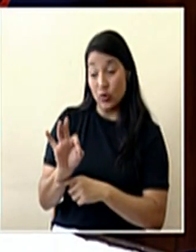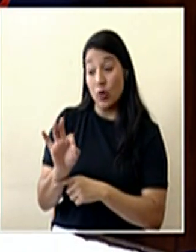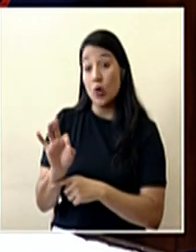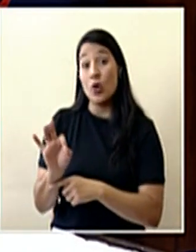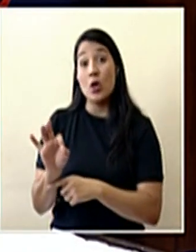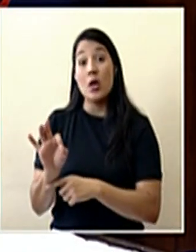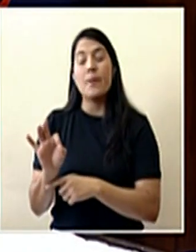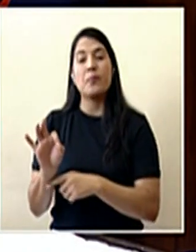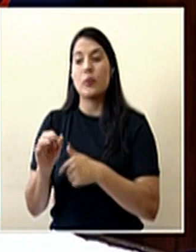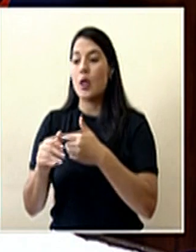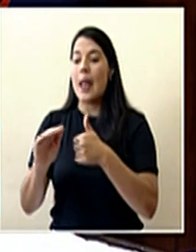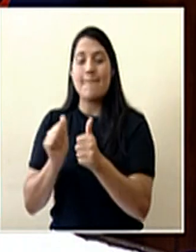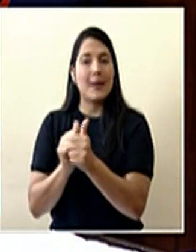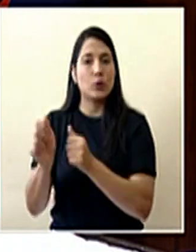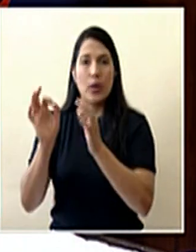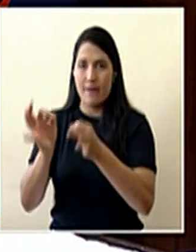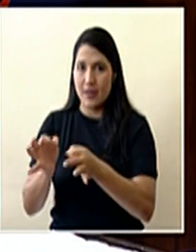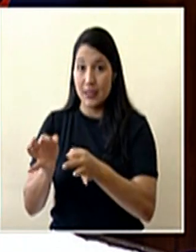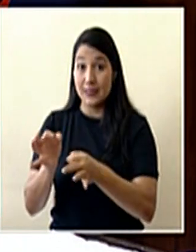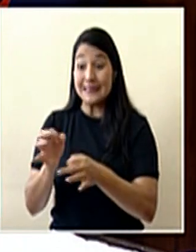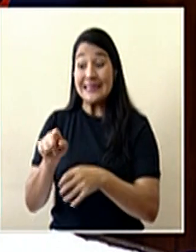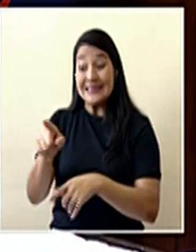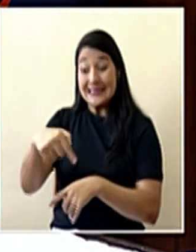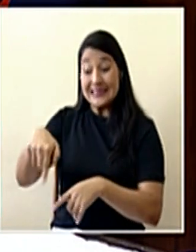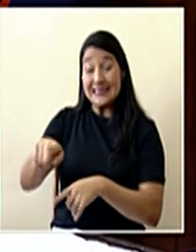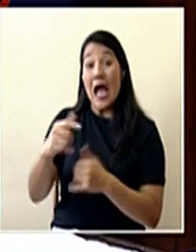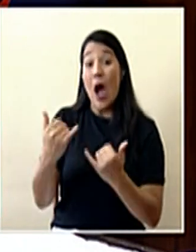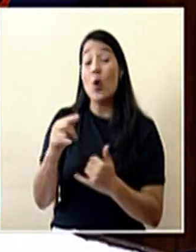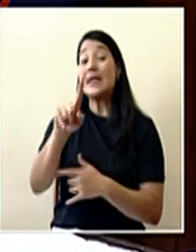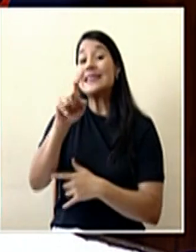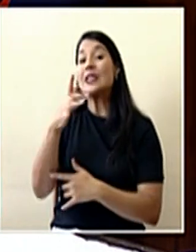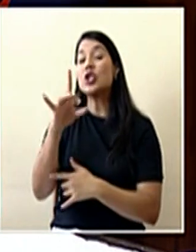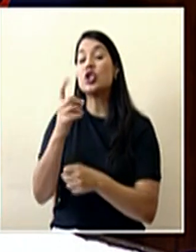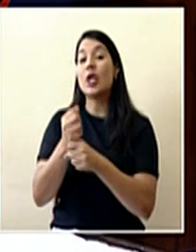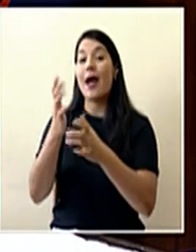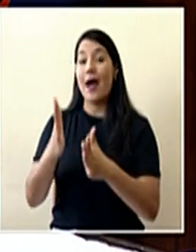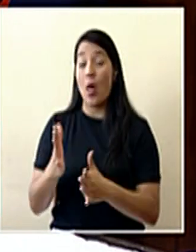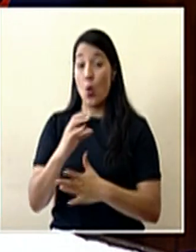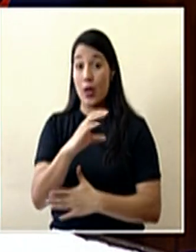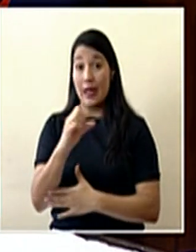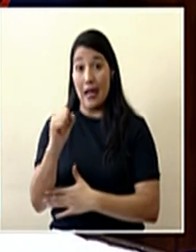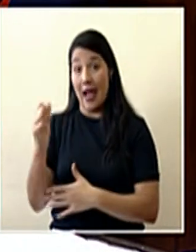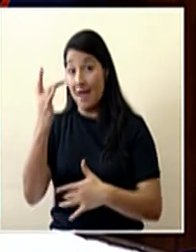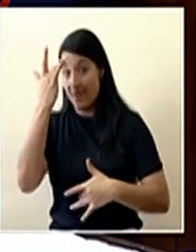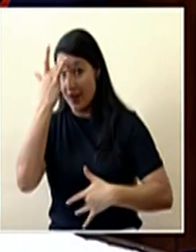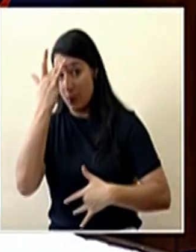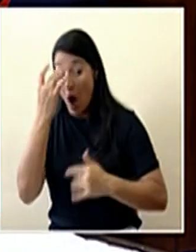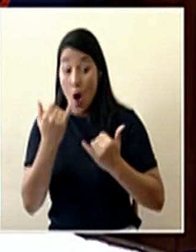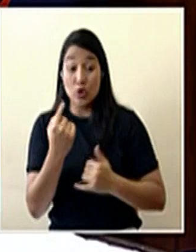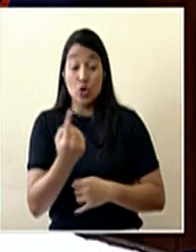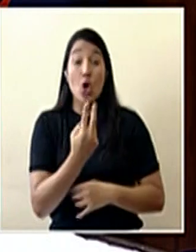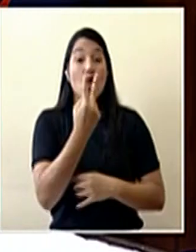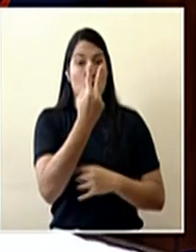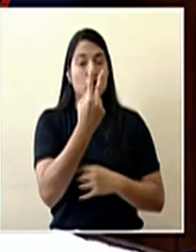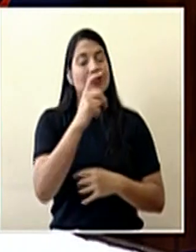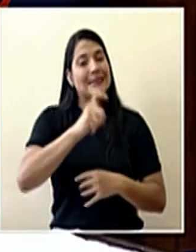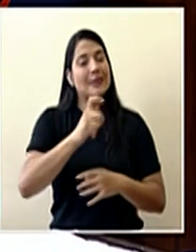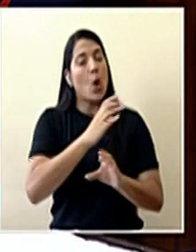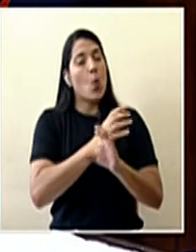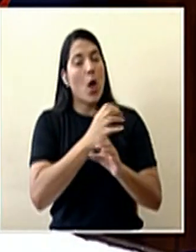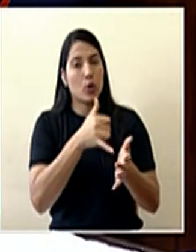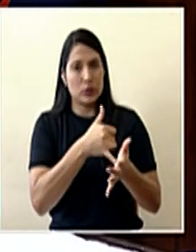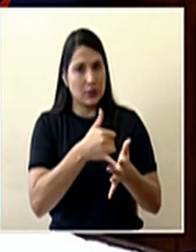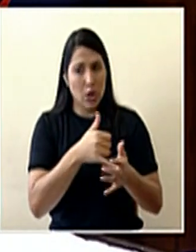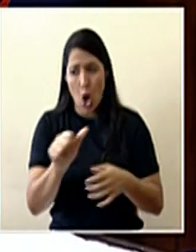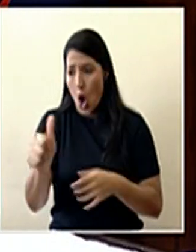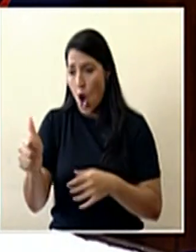han requerido manejo en unidades especializadas de cuidados intensivos. El resto se han encontrado muy bien. Tuvimos el caso